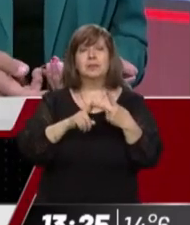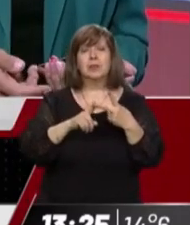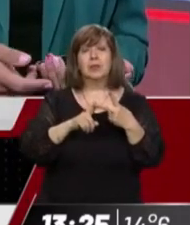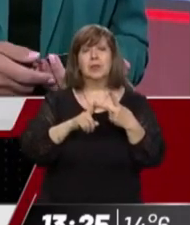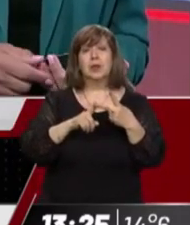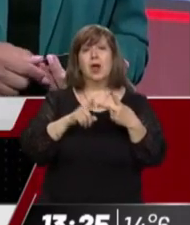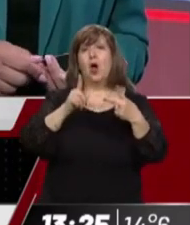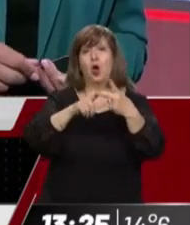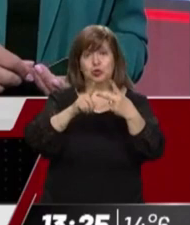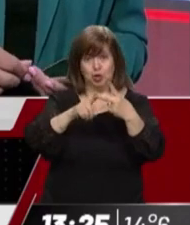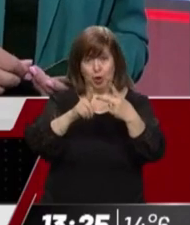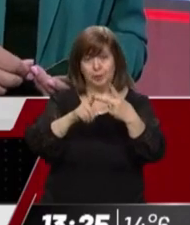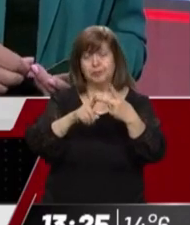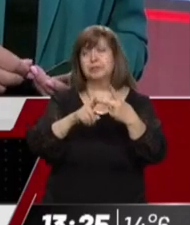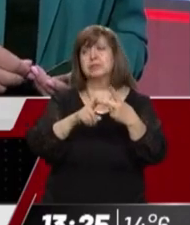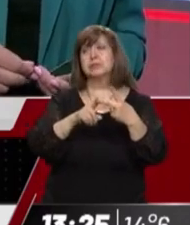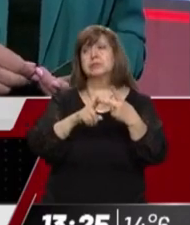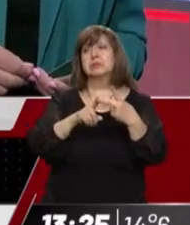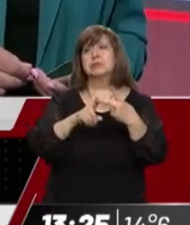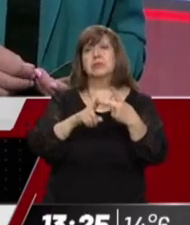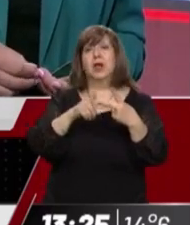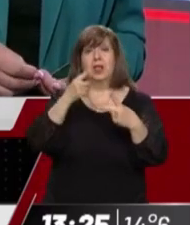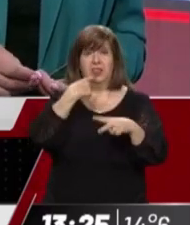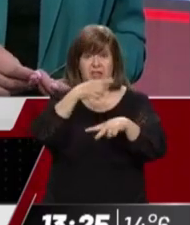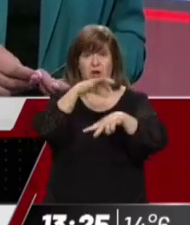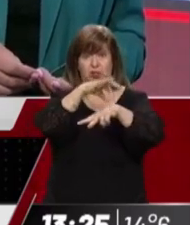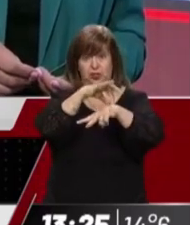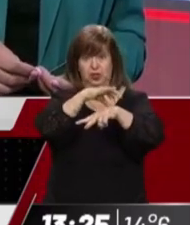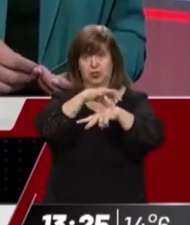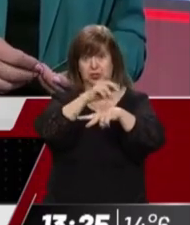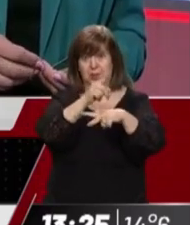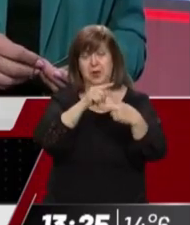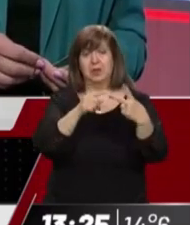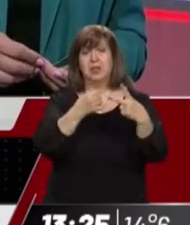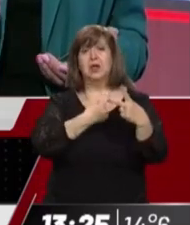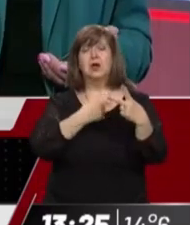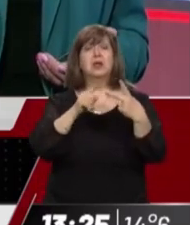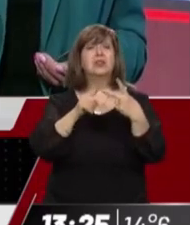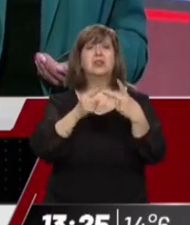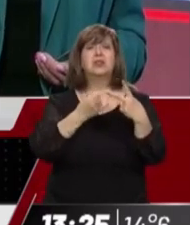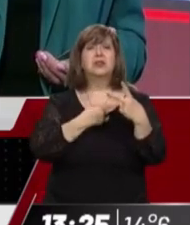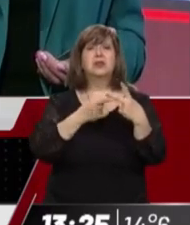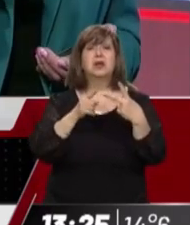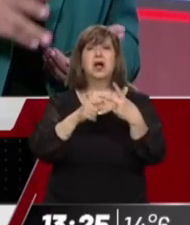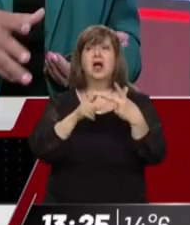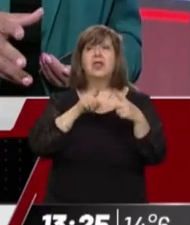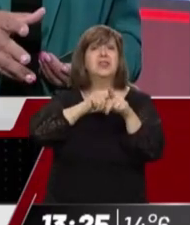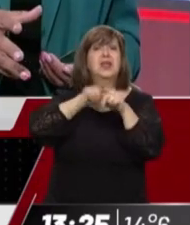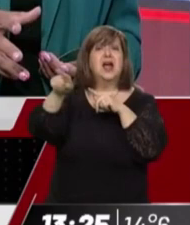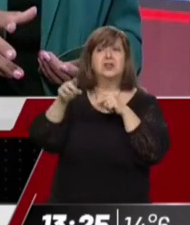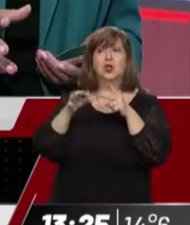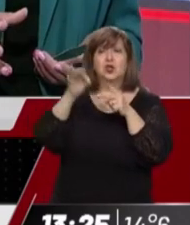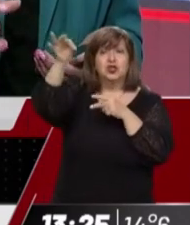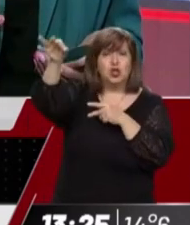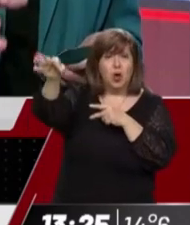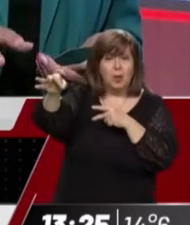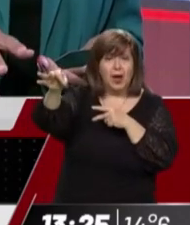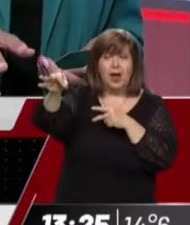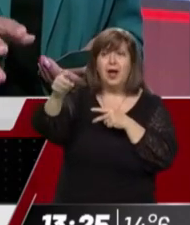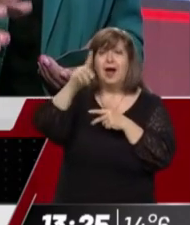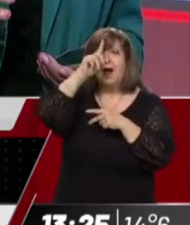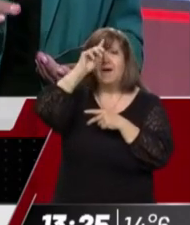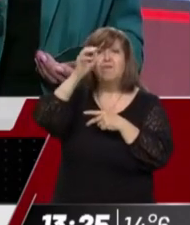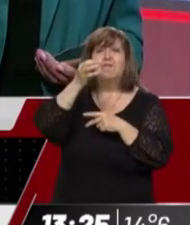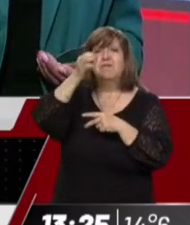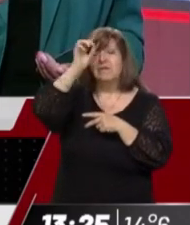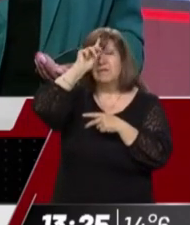en esto. Y lo otro, si no, lo que nos decía el jefe de operaciones de la planta del Borbollón, es que estos medicamentos los llevemos directamente a una